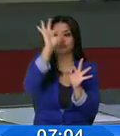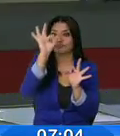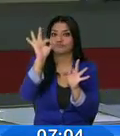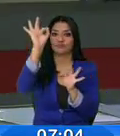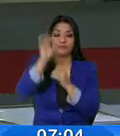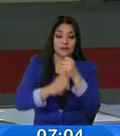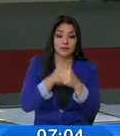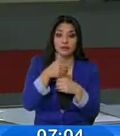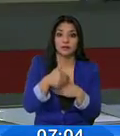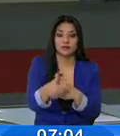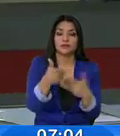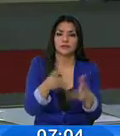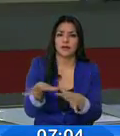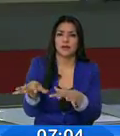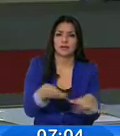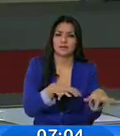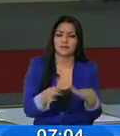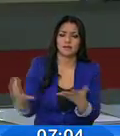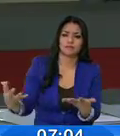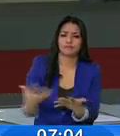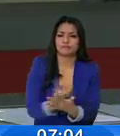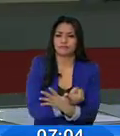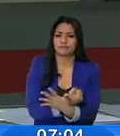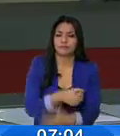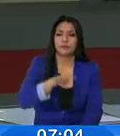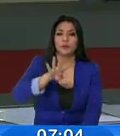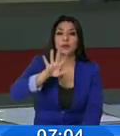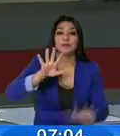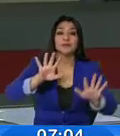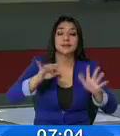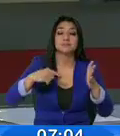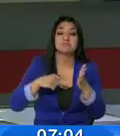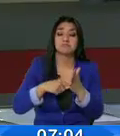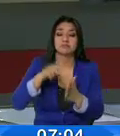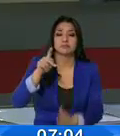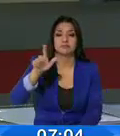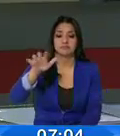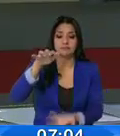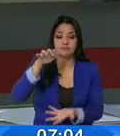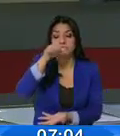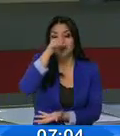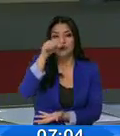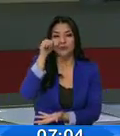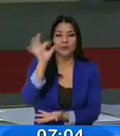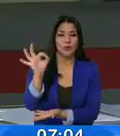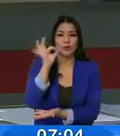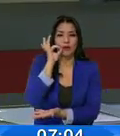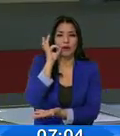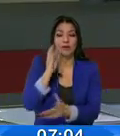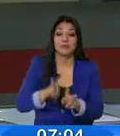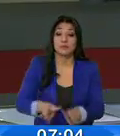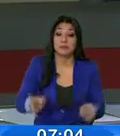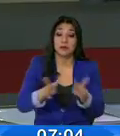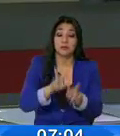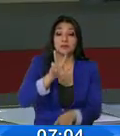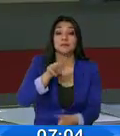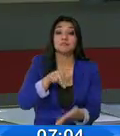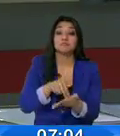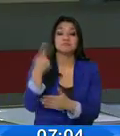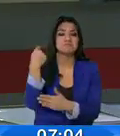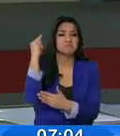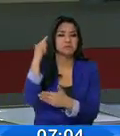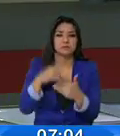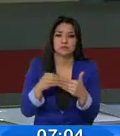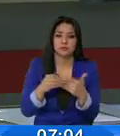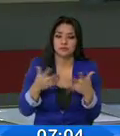ejecutado operativos de los cuales se ha incautado un poco más de 46 mil kilogramos de droga con un valor que rebasaría los 3 mil millones de